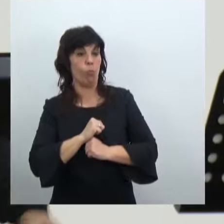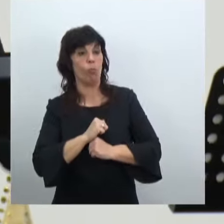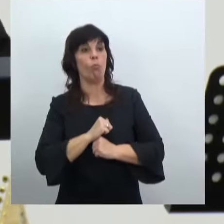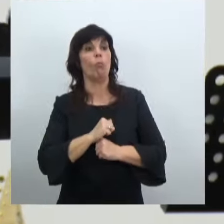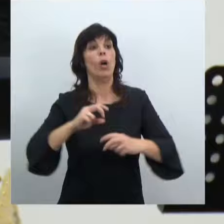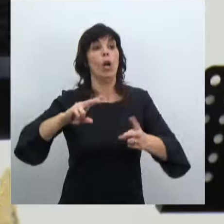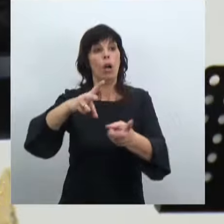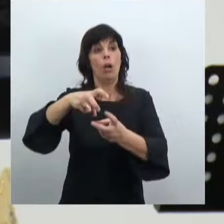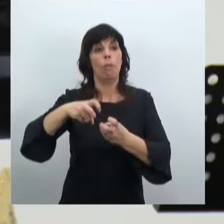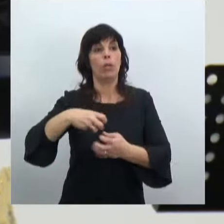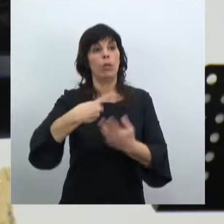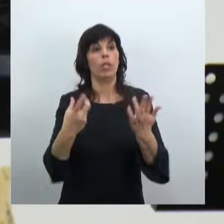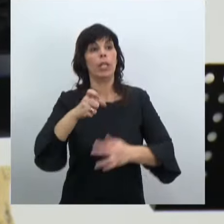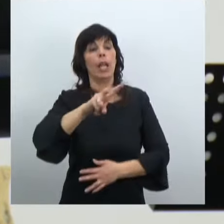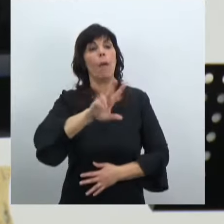algunas veces